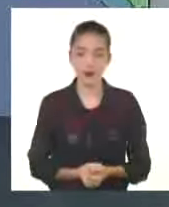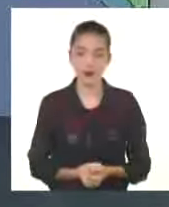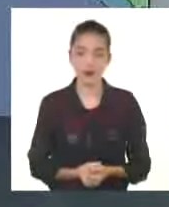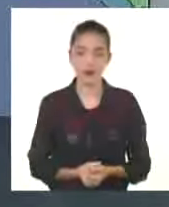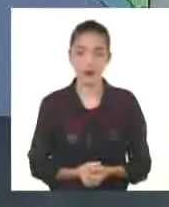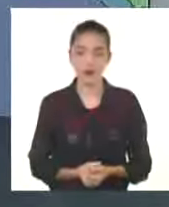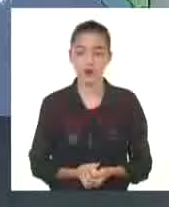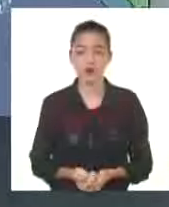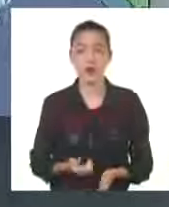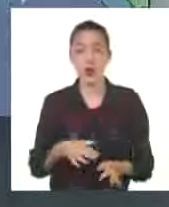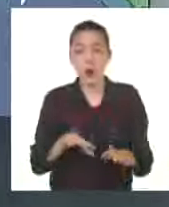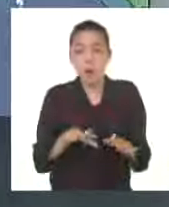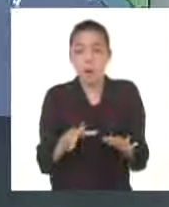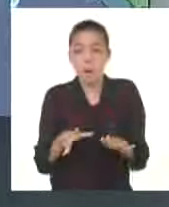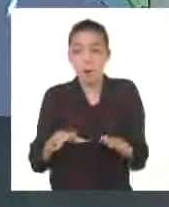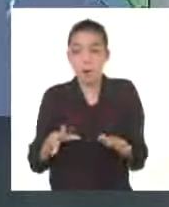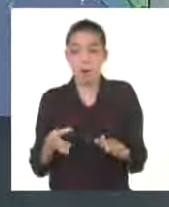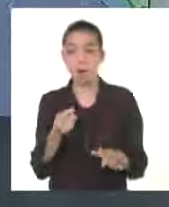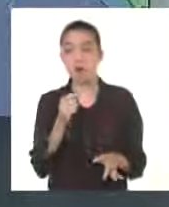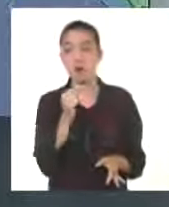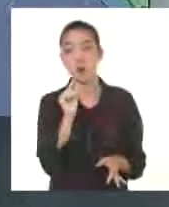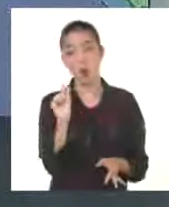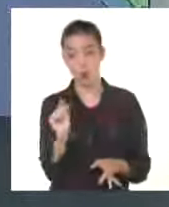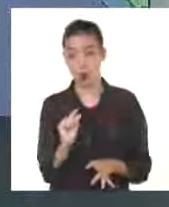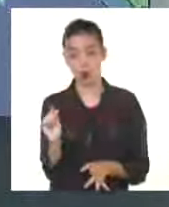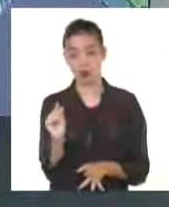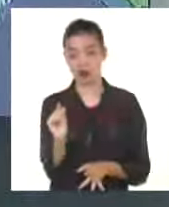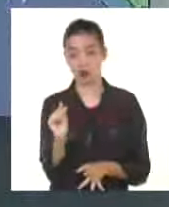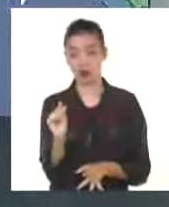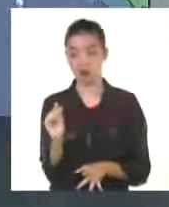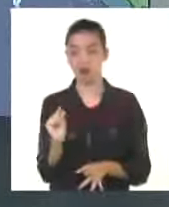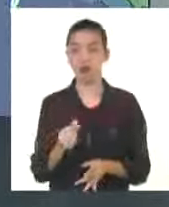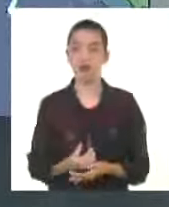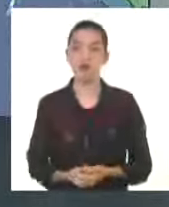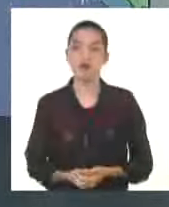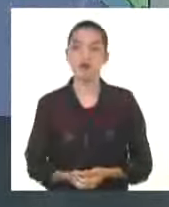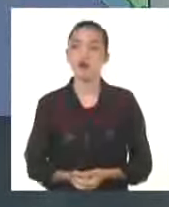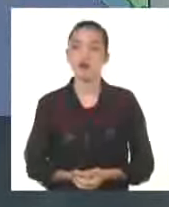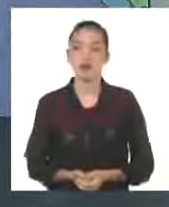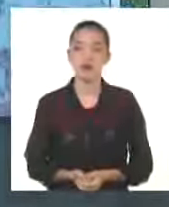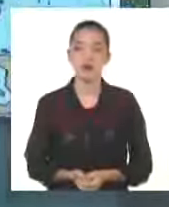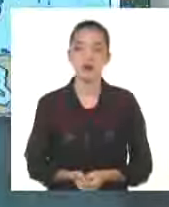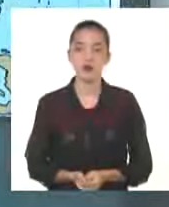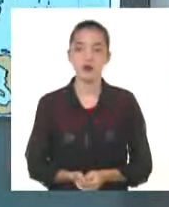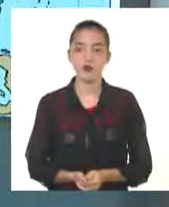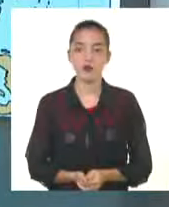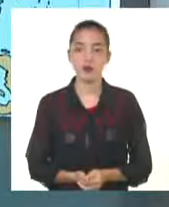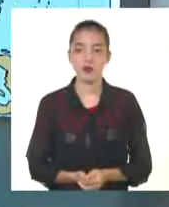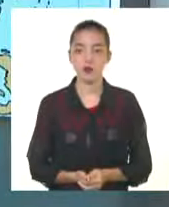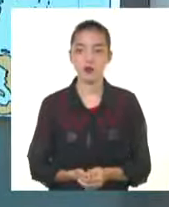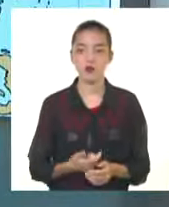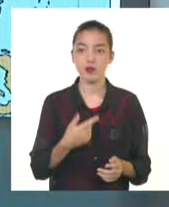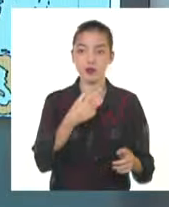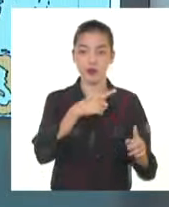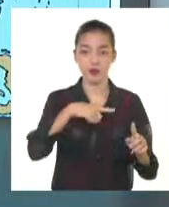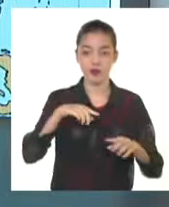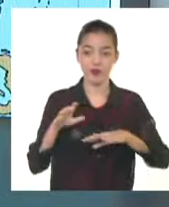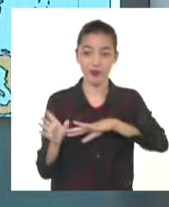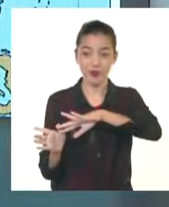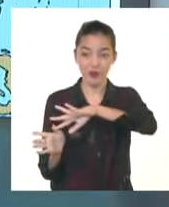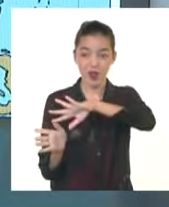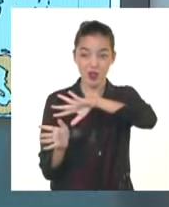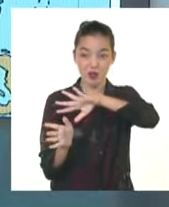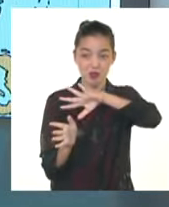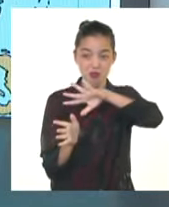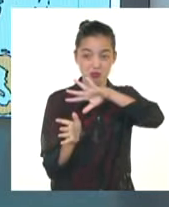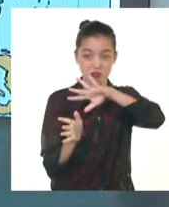movimiento, al menos durante las próximas 24 a 48 horas. Un sistema que, según indican los modelos, pues además de moverse muy lentamente en